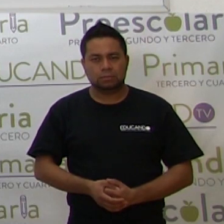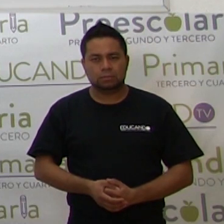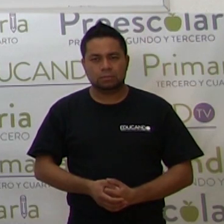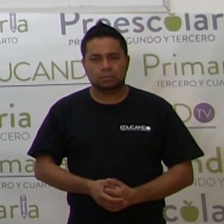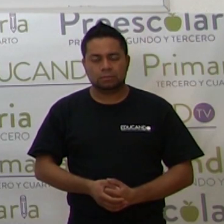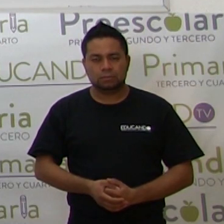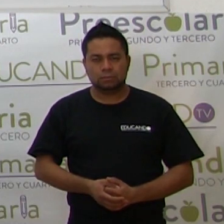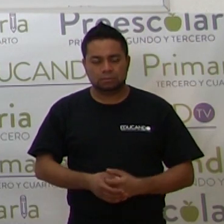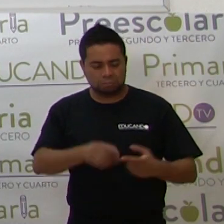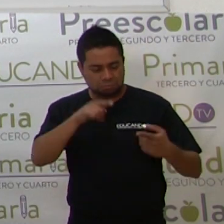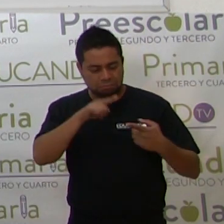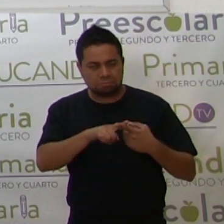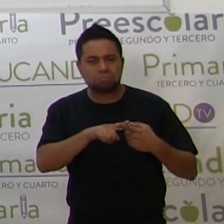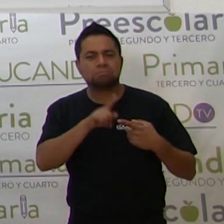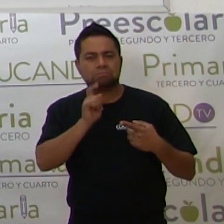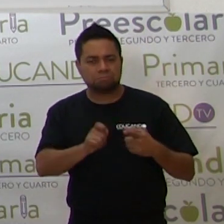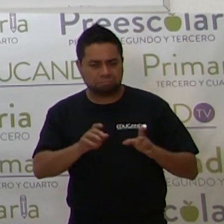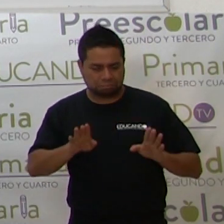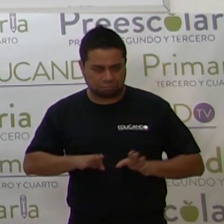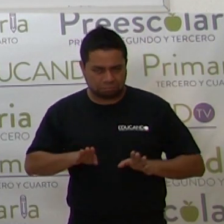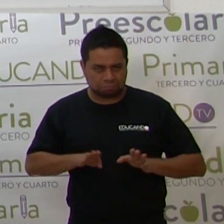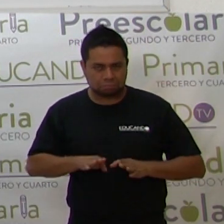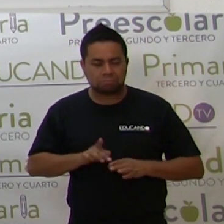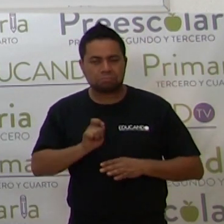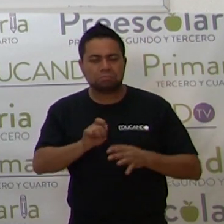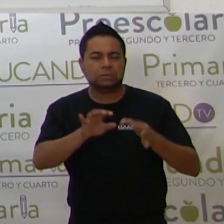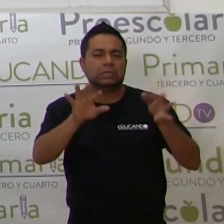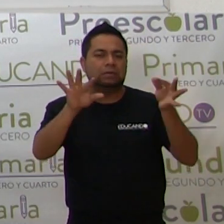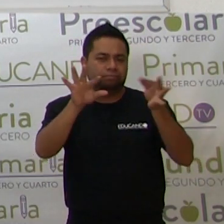bien, en contar